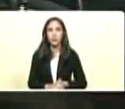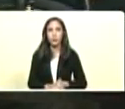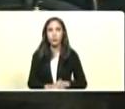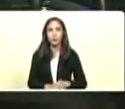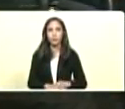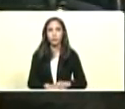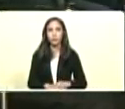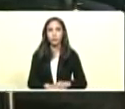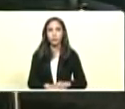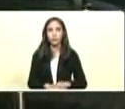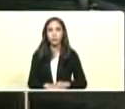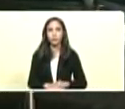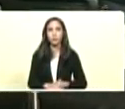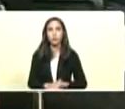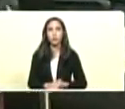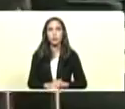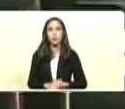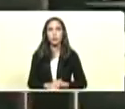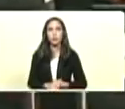Esto significa...